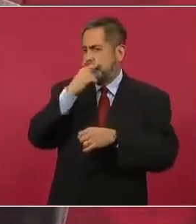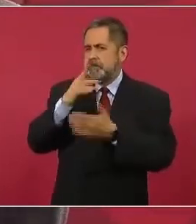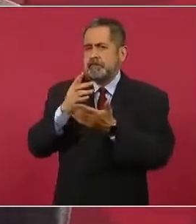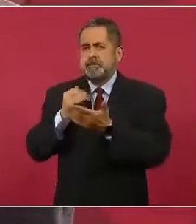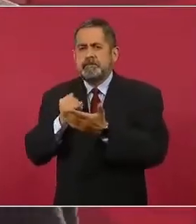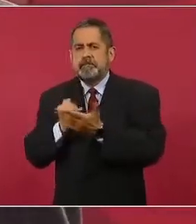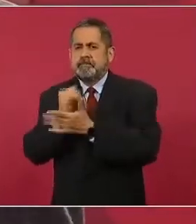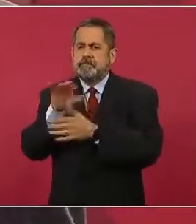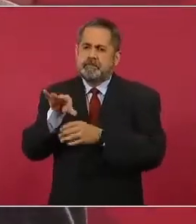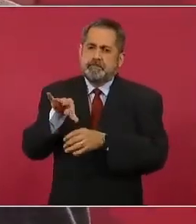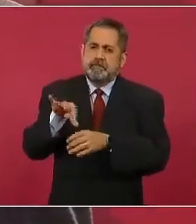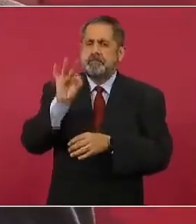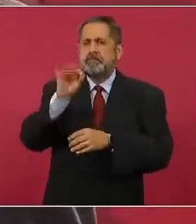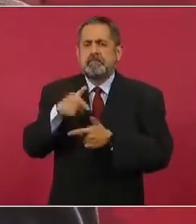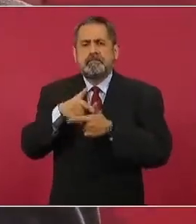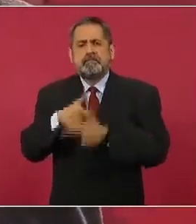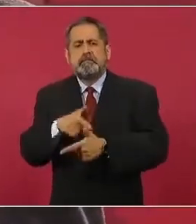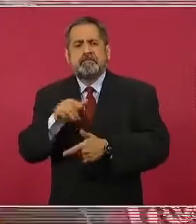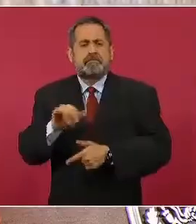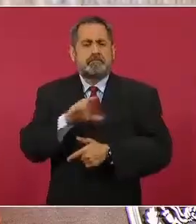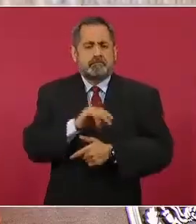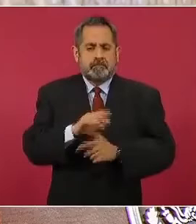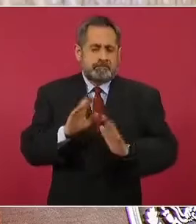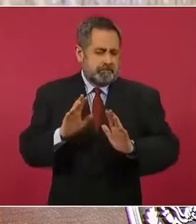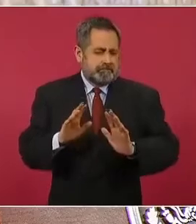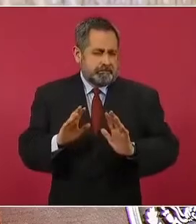esta elección que les digo fue en noviembre,